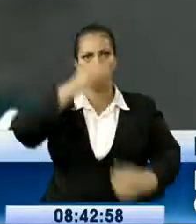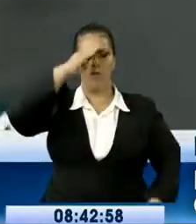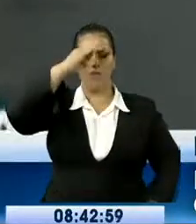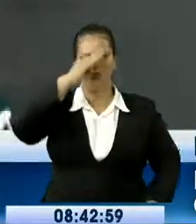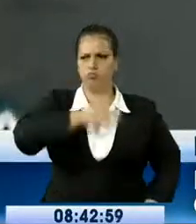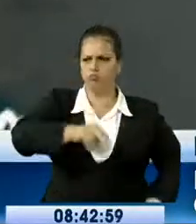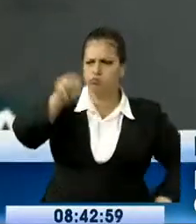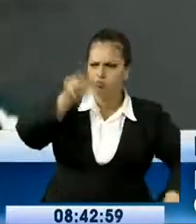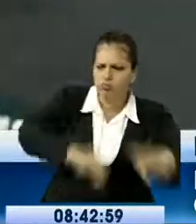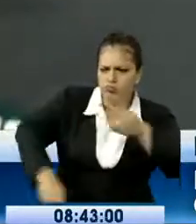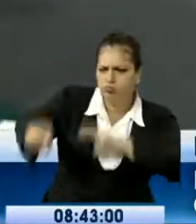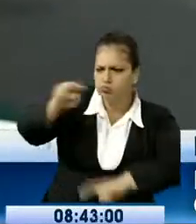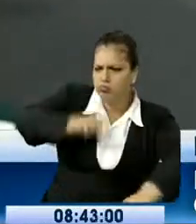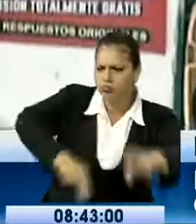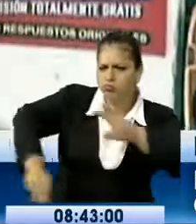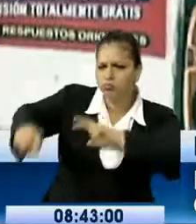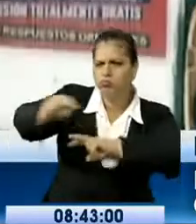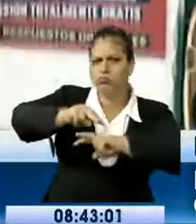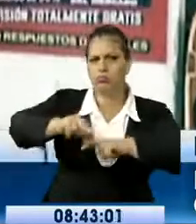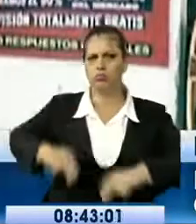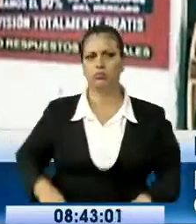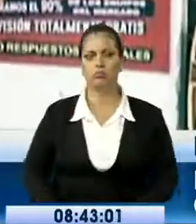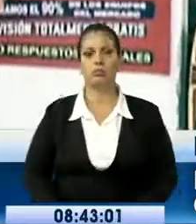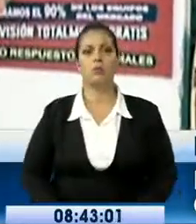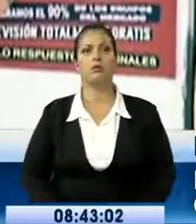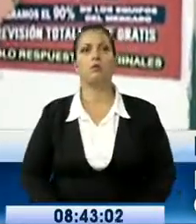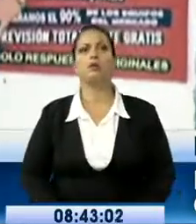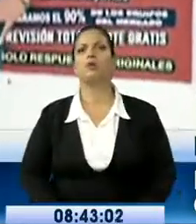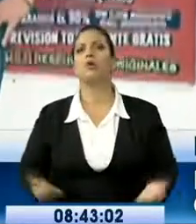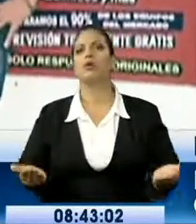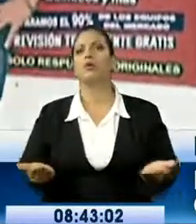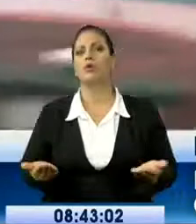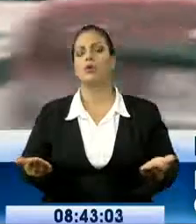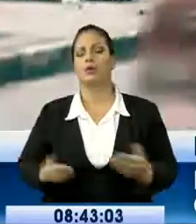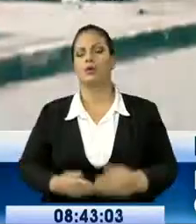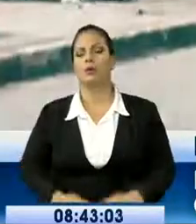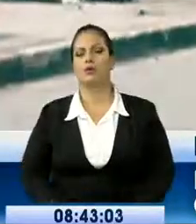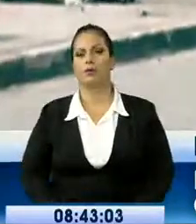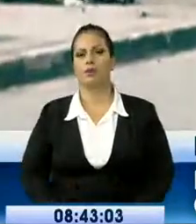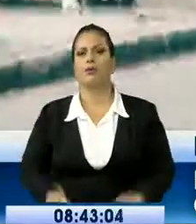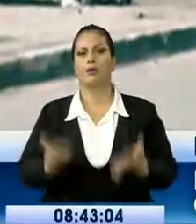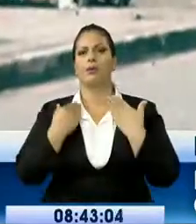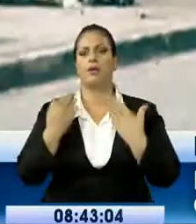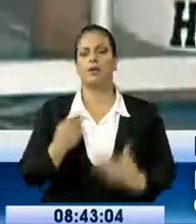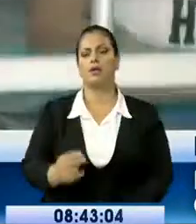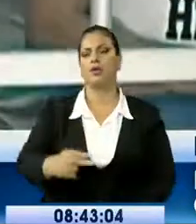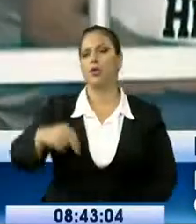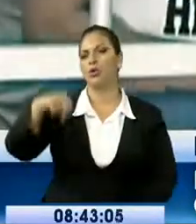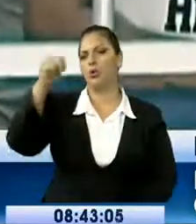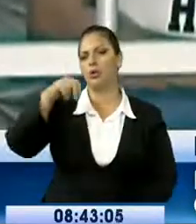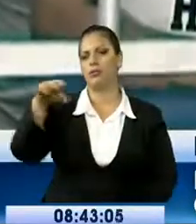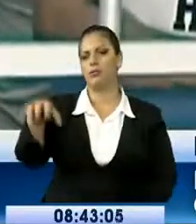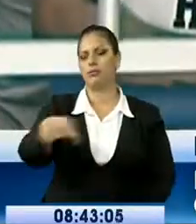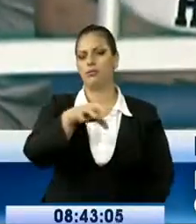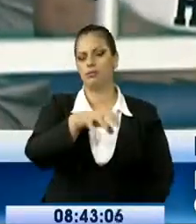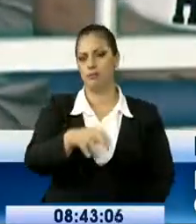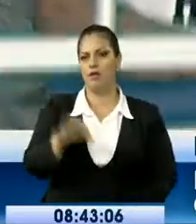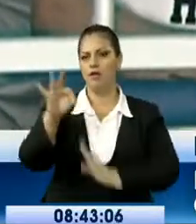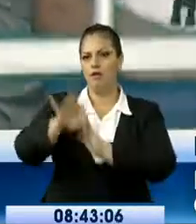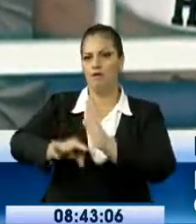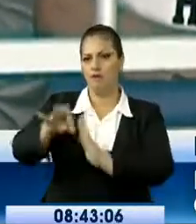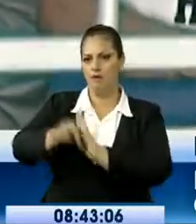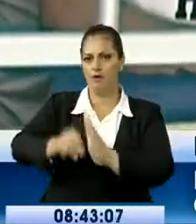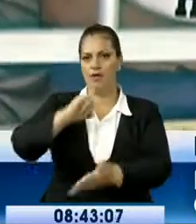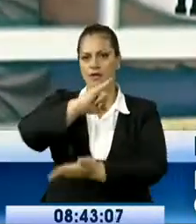de Delito contra la Propiedad. Los agentes recorrieron tres sectores del norte de Guayaquil: La Florida, Juan Montalvo y